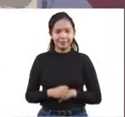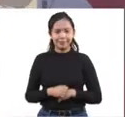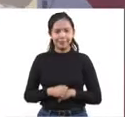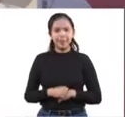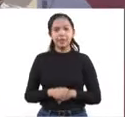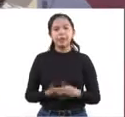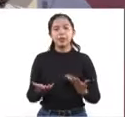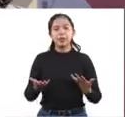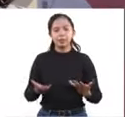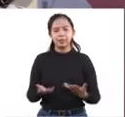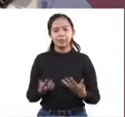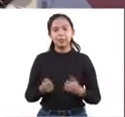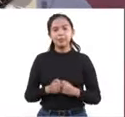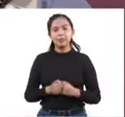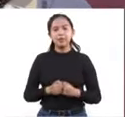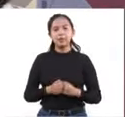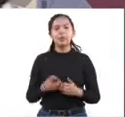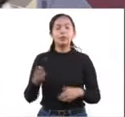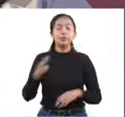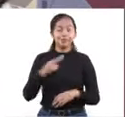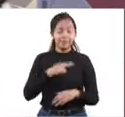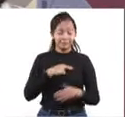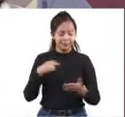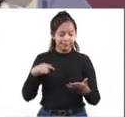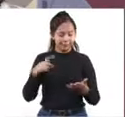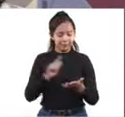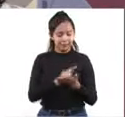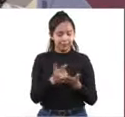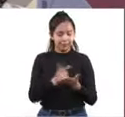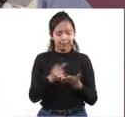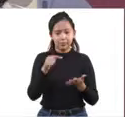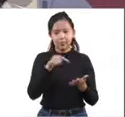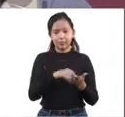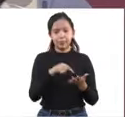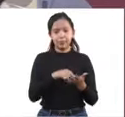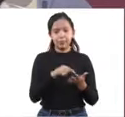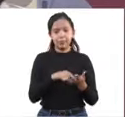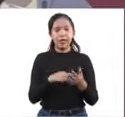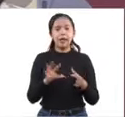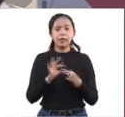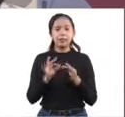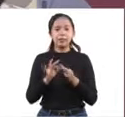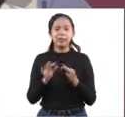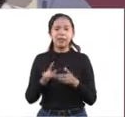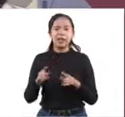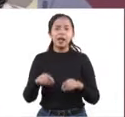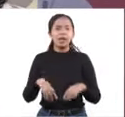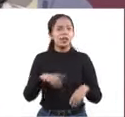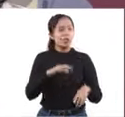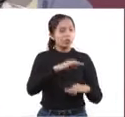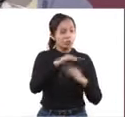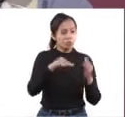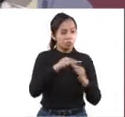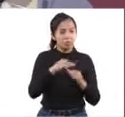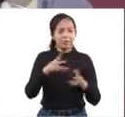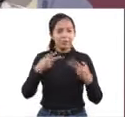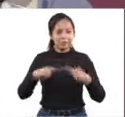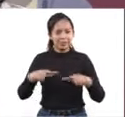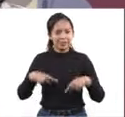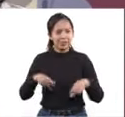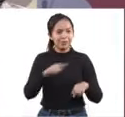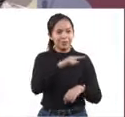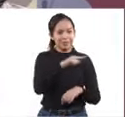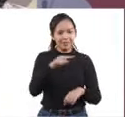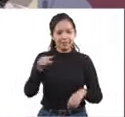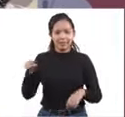que nada, para nosotros este libro capta la diversidad de nuestros grupos, porque en realidad todos somos de